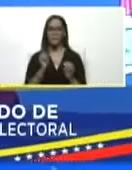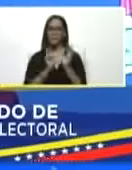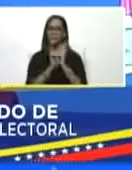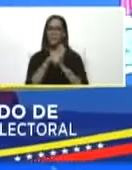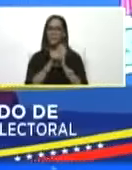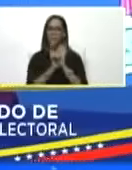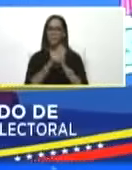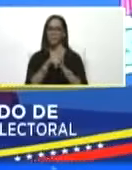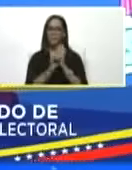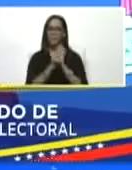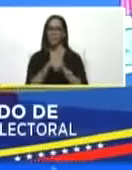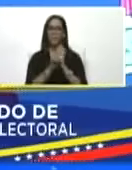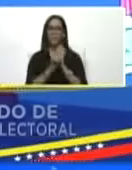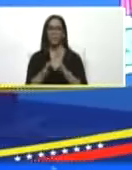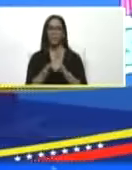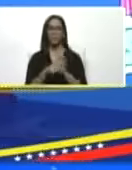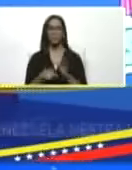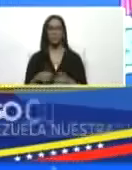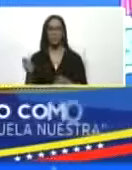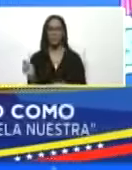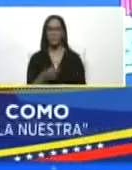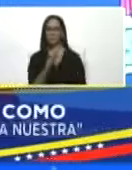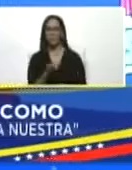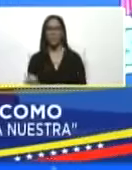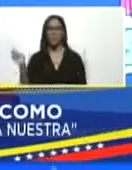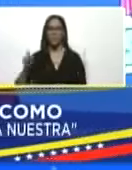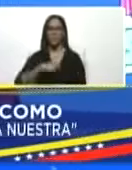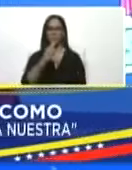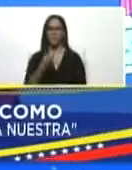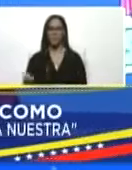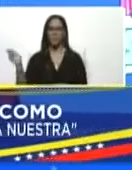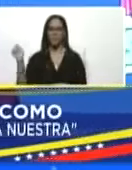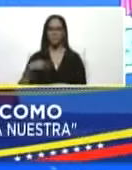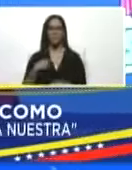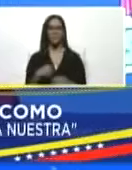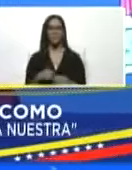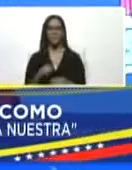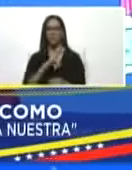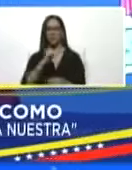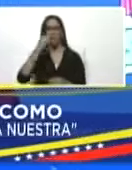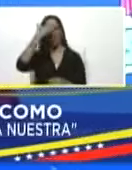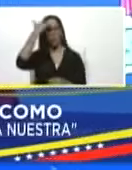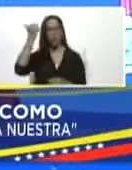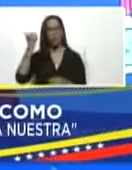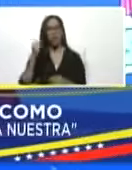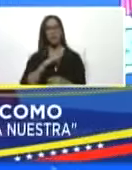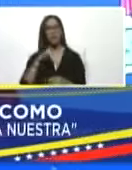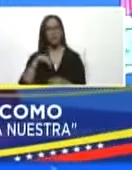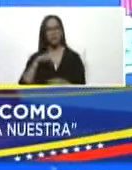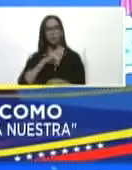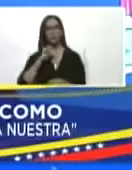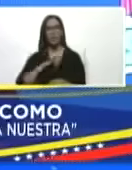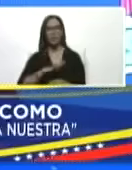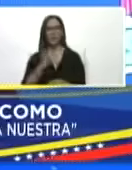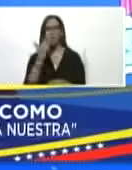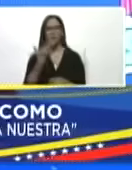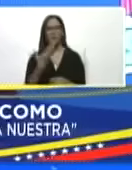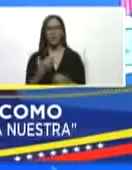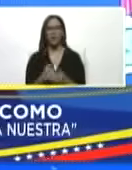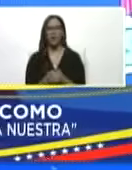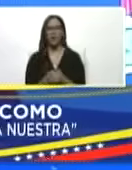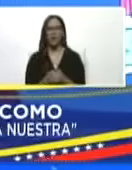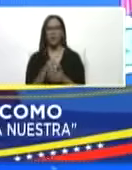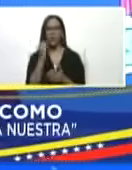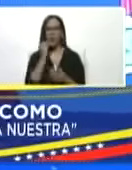ping, pong. Es como el ping, pong. Ping, pong, ping, pong. No olviden que nosotros no estamos enfrentando a los patarucos